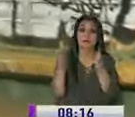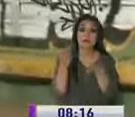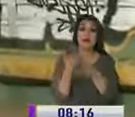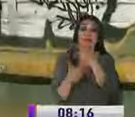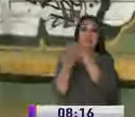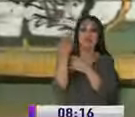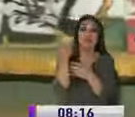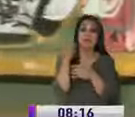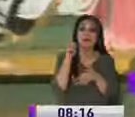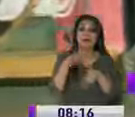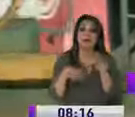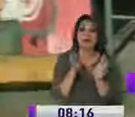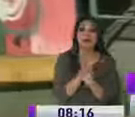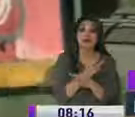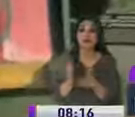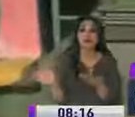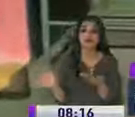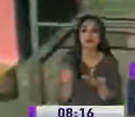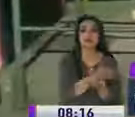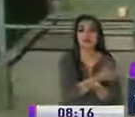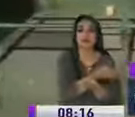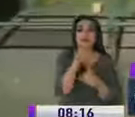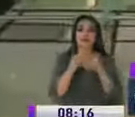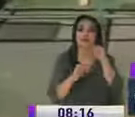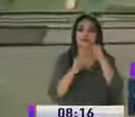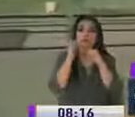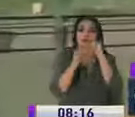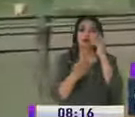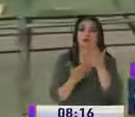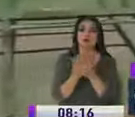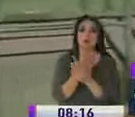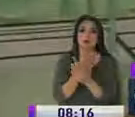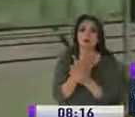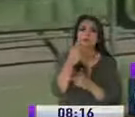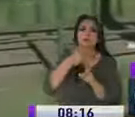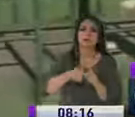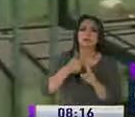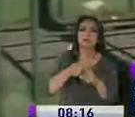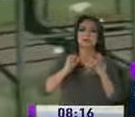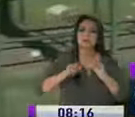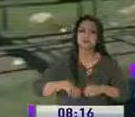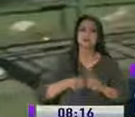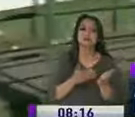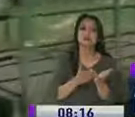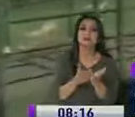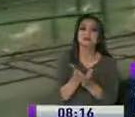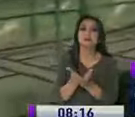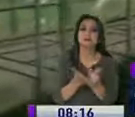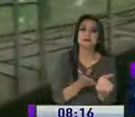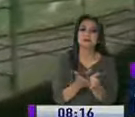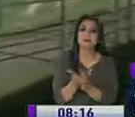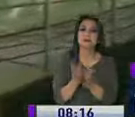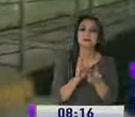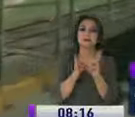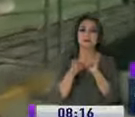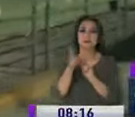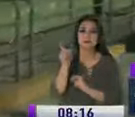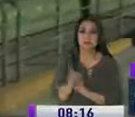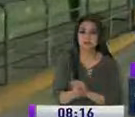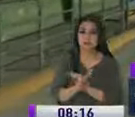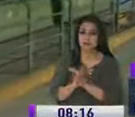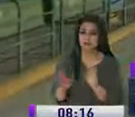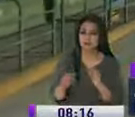ya no pueden funcionar y se va a construir una nueva en aproximadamente 3 meses para poder dar servicio a los vecinos que tanto lo necesitan.